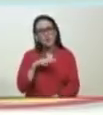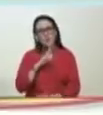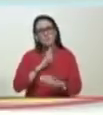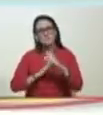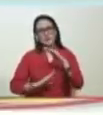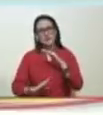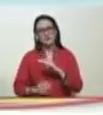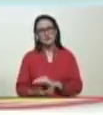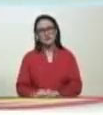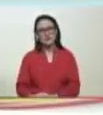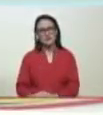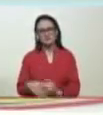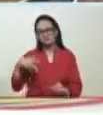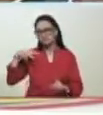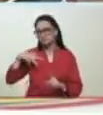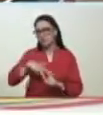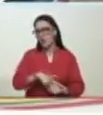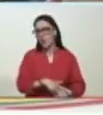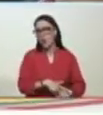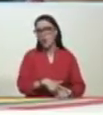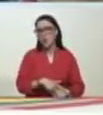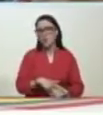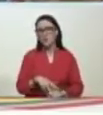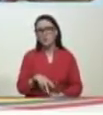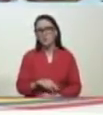Un régimen de opresión.